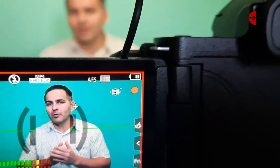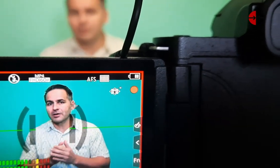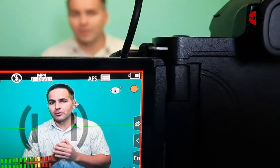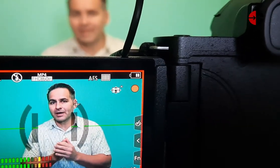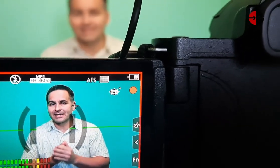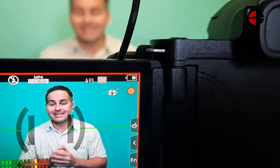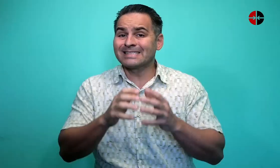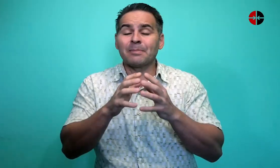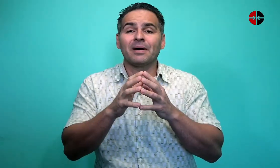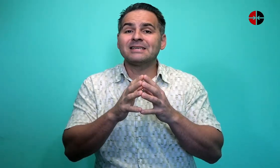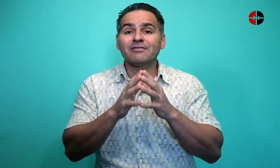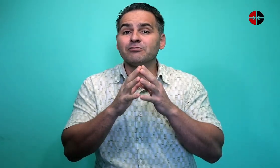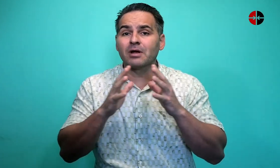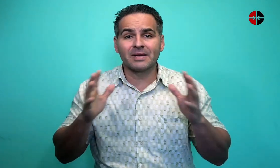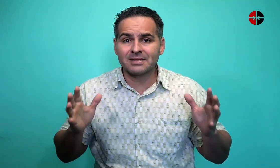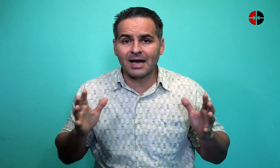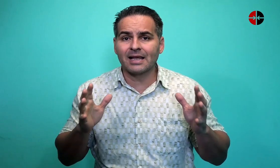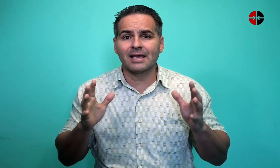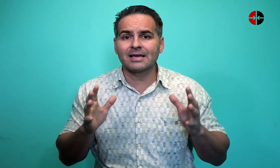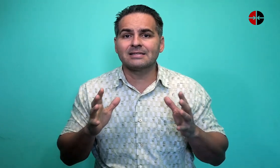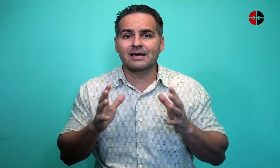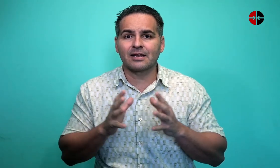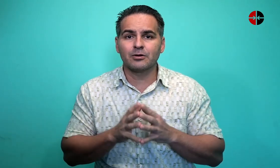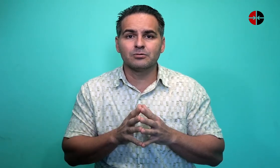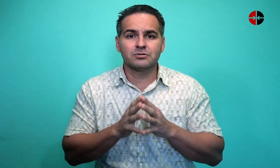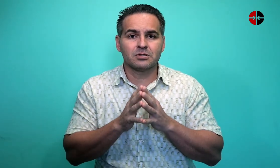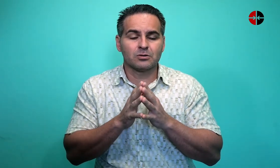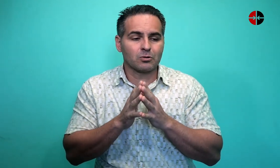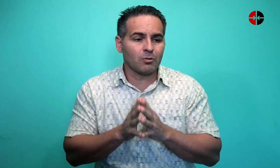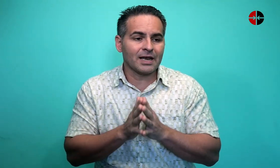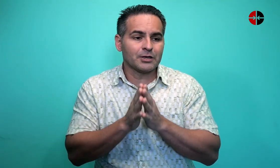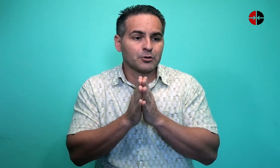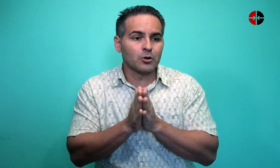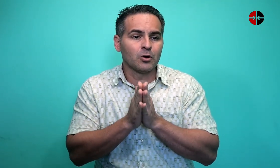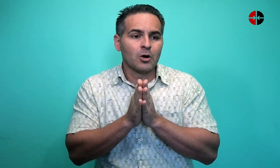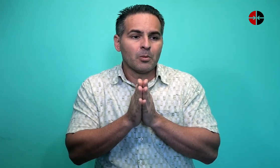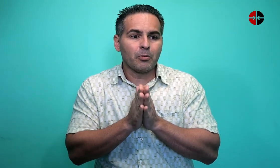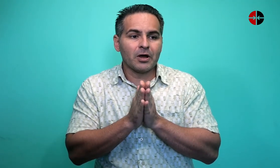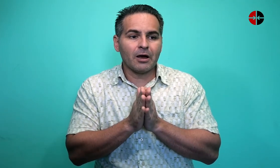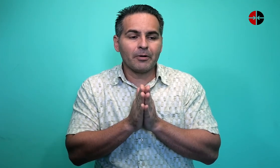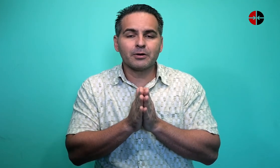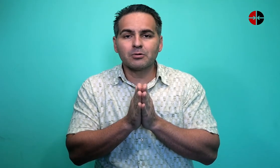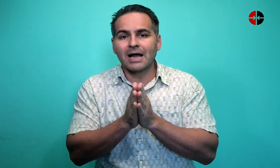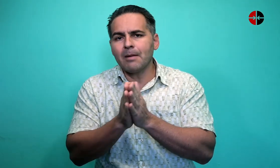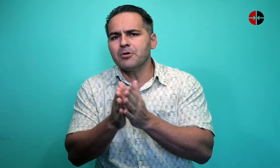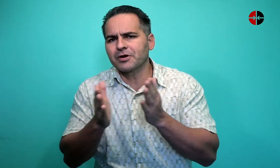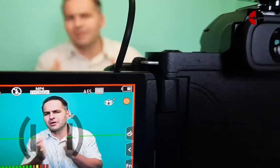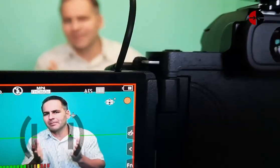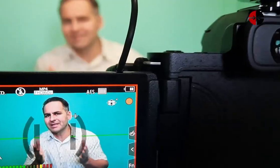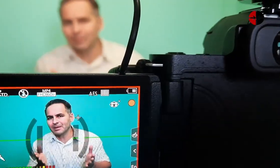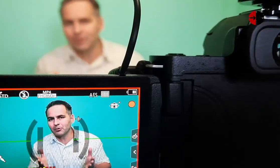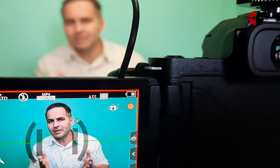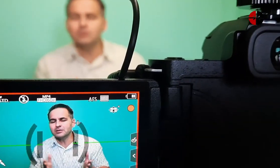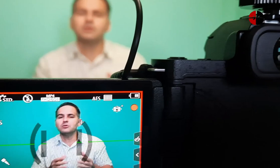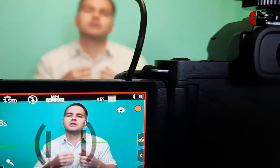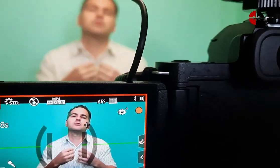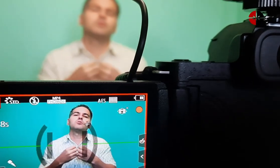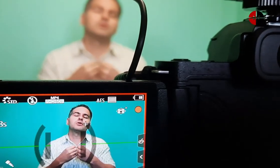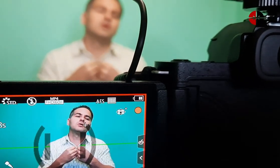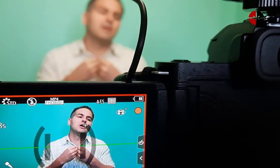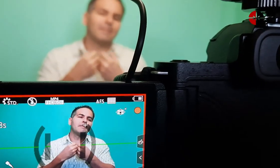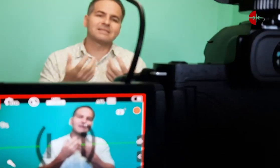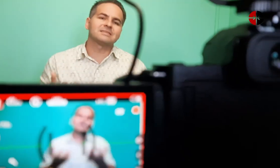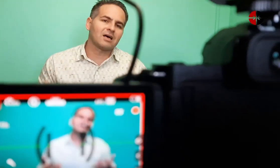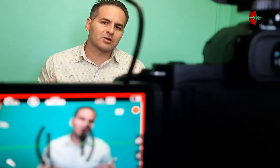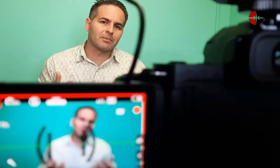el actual gobierno de Argentina tres países fundamentales en esta región sin los cuales no puede haber un cambio y realmente político y